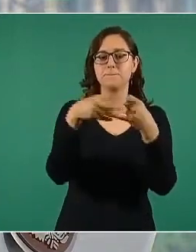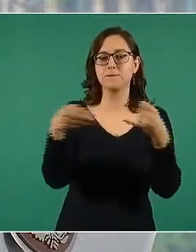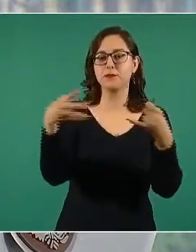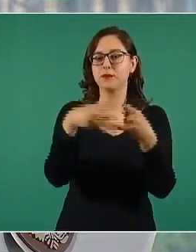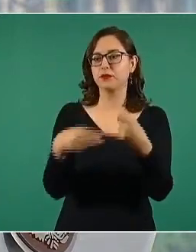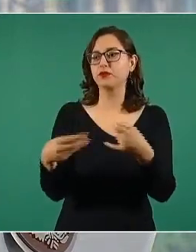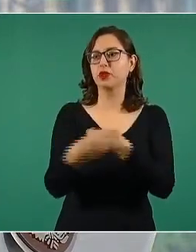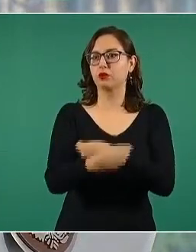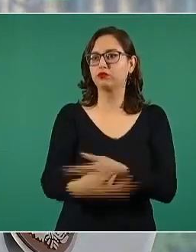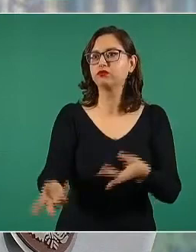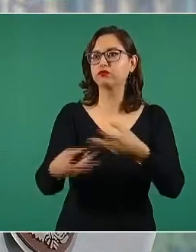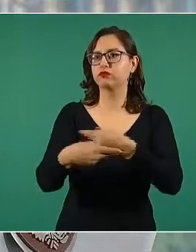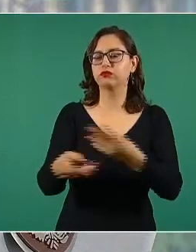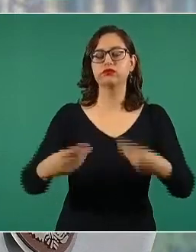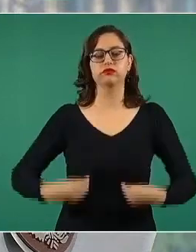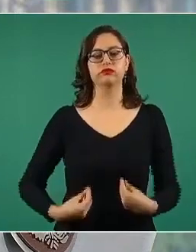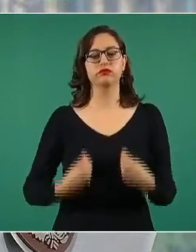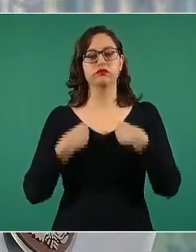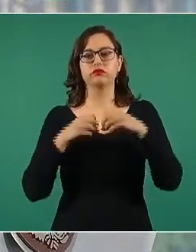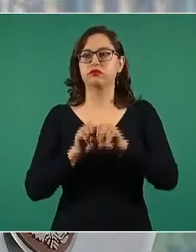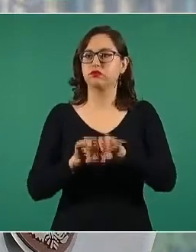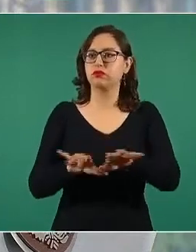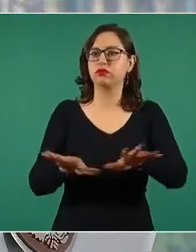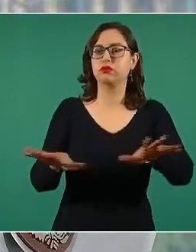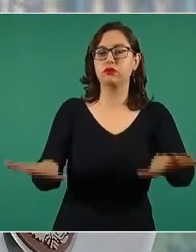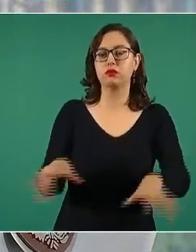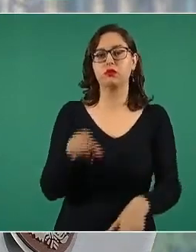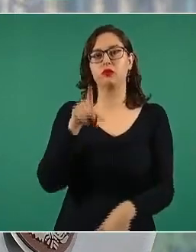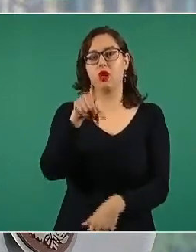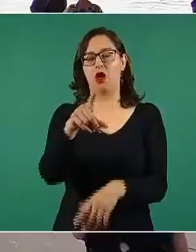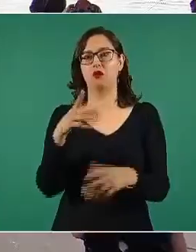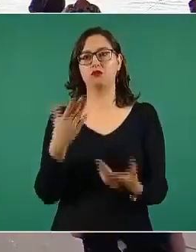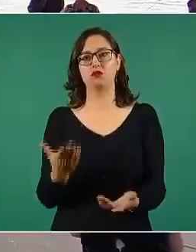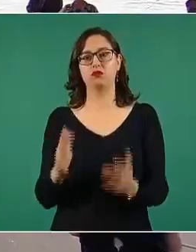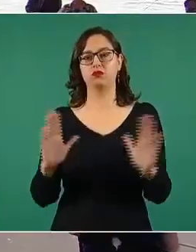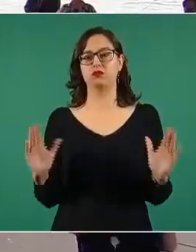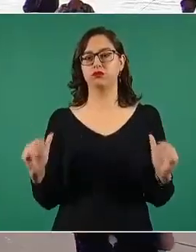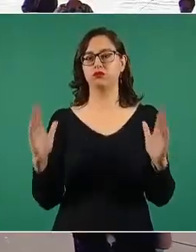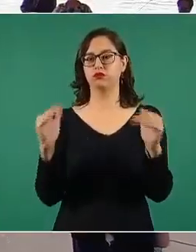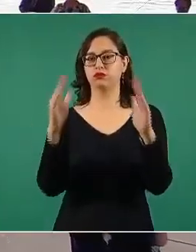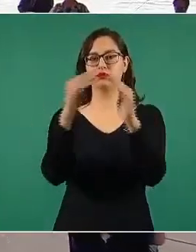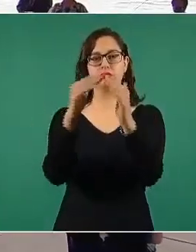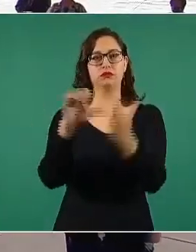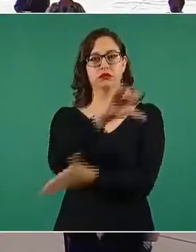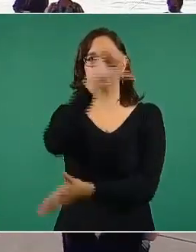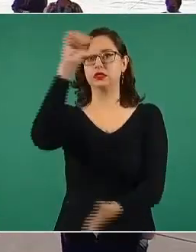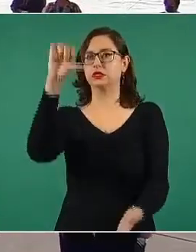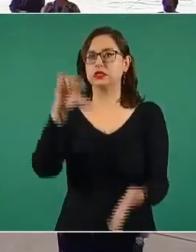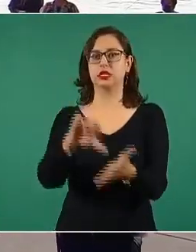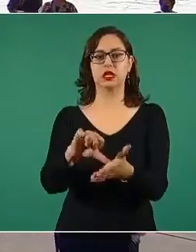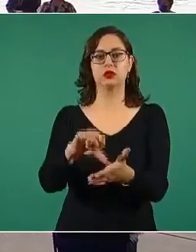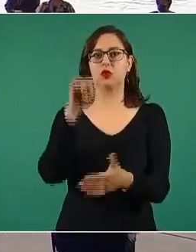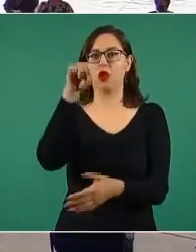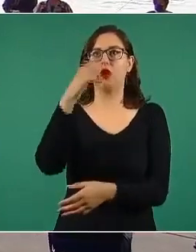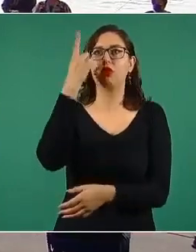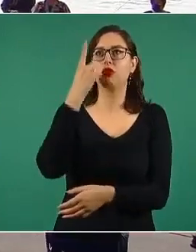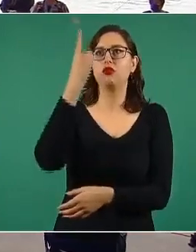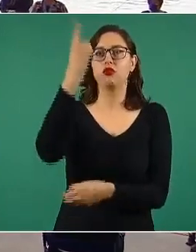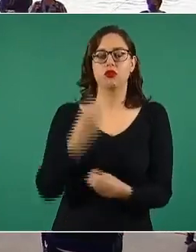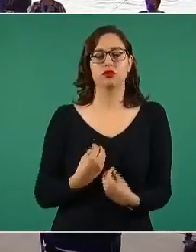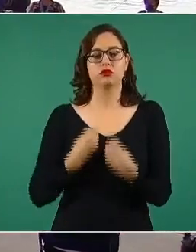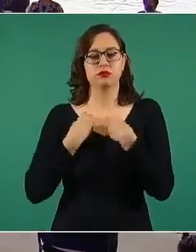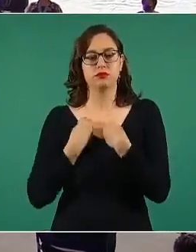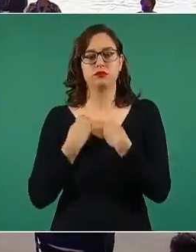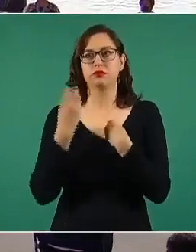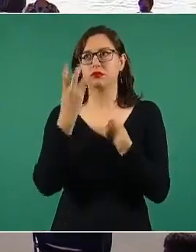multiplicadoras de la vida. El templo era considerado el centro del universo, la morada de los dioses, y el